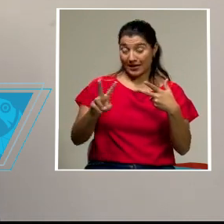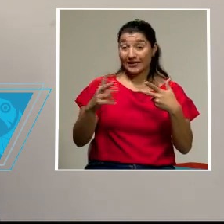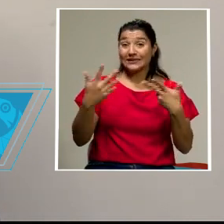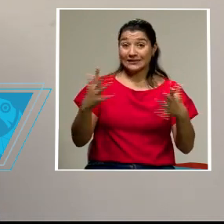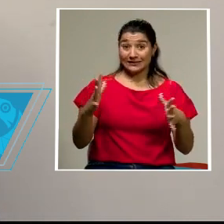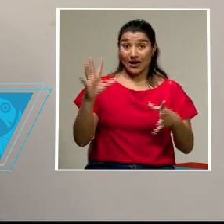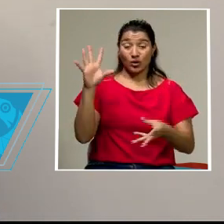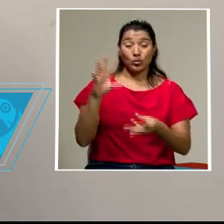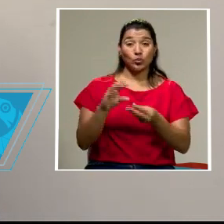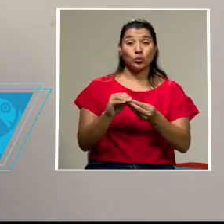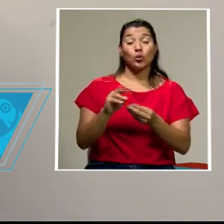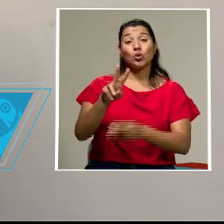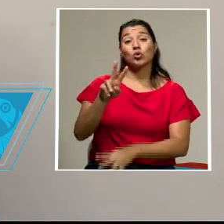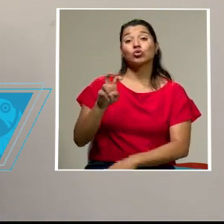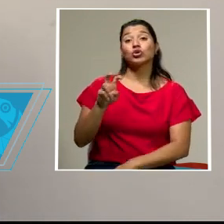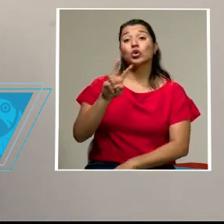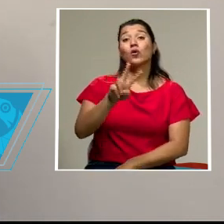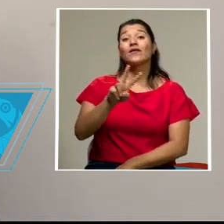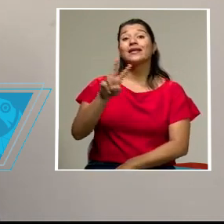un total de